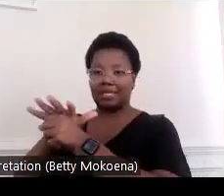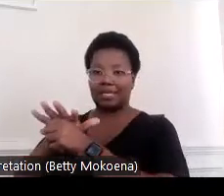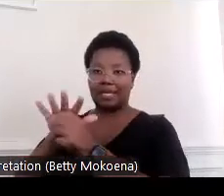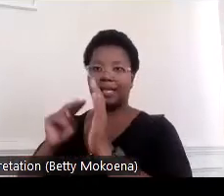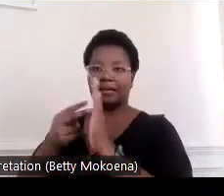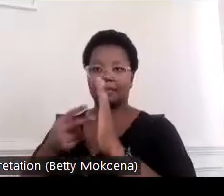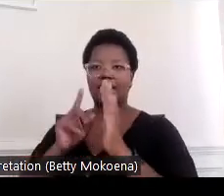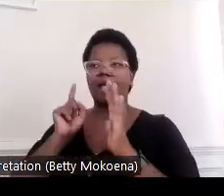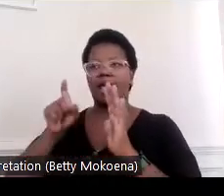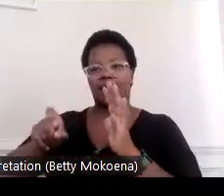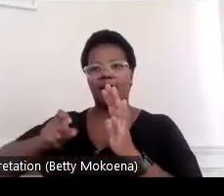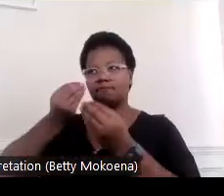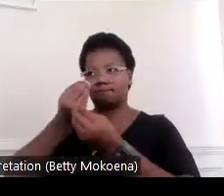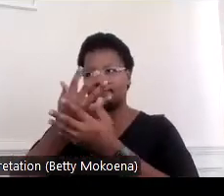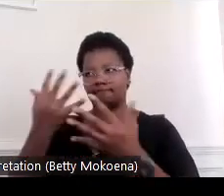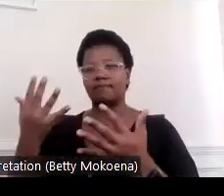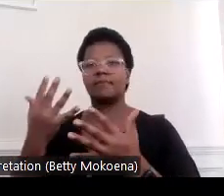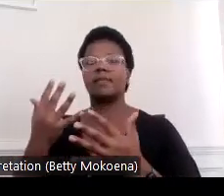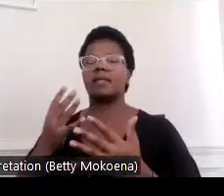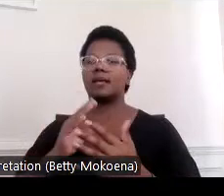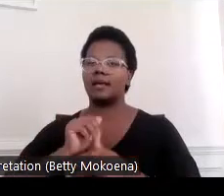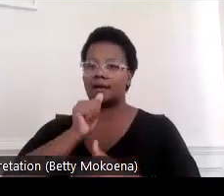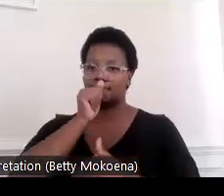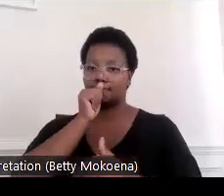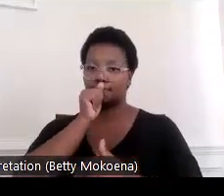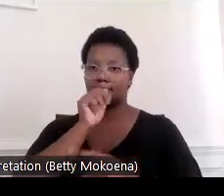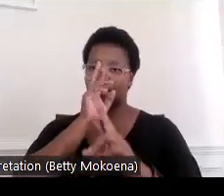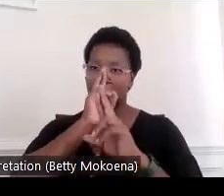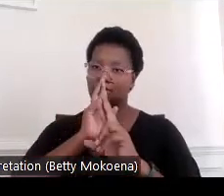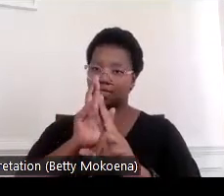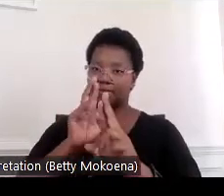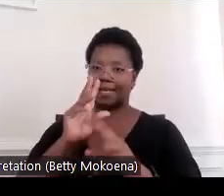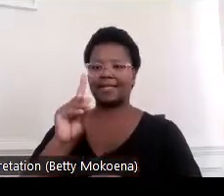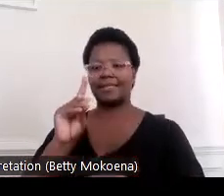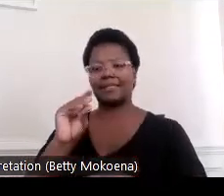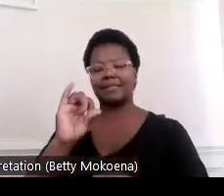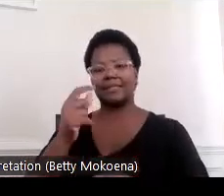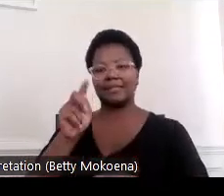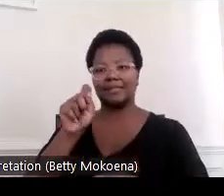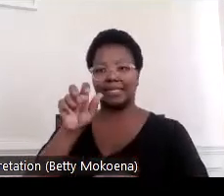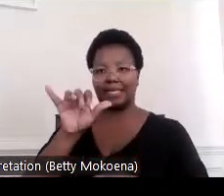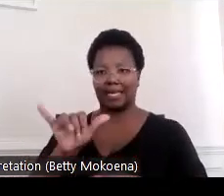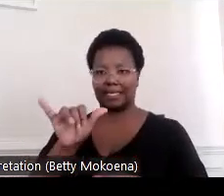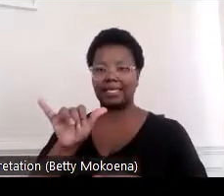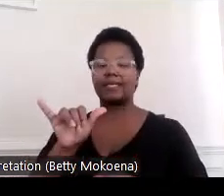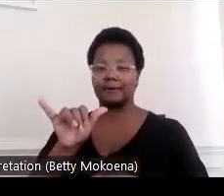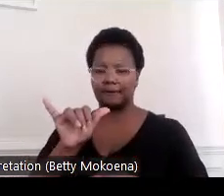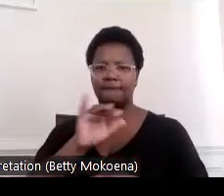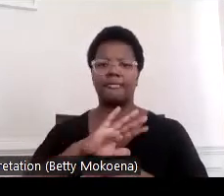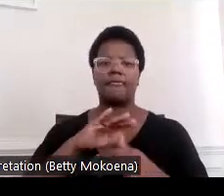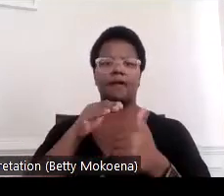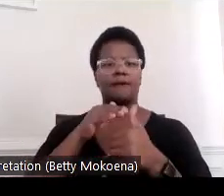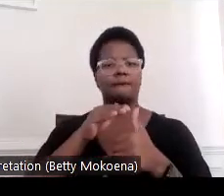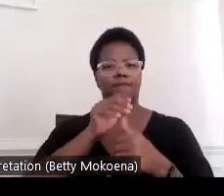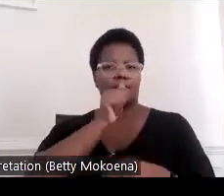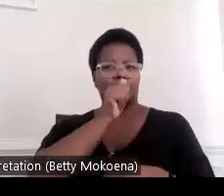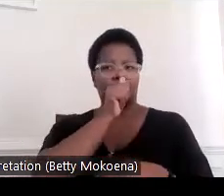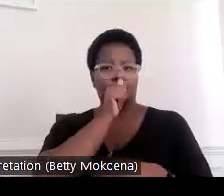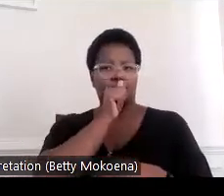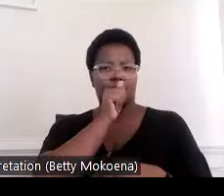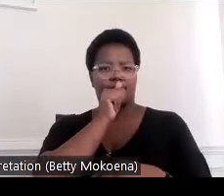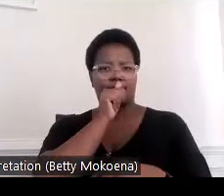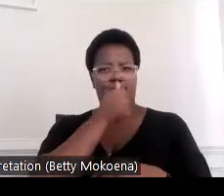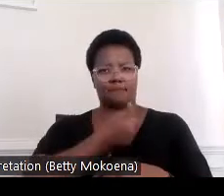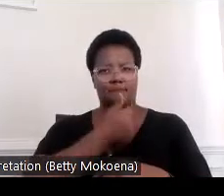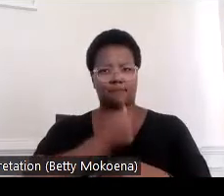ubicación tiene que promover privacidad dignidad y respeto Entonces al hablar sobre privacidad